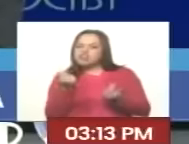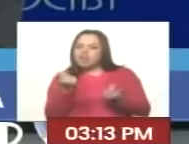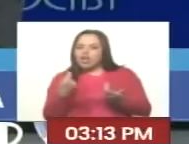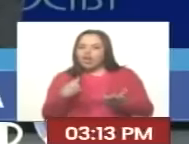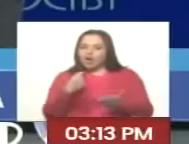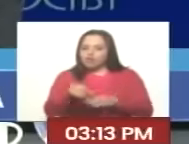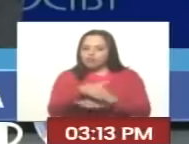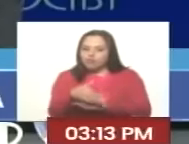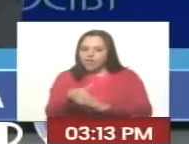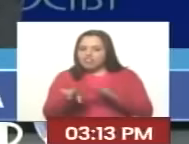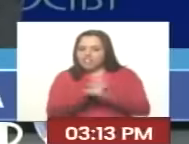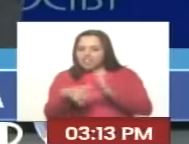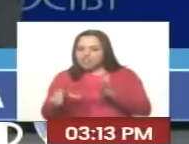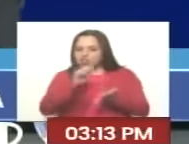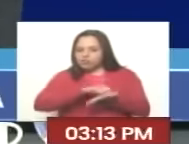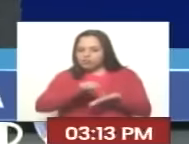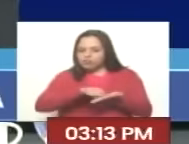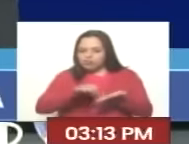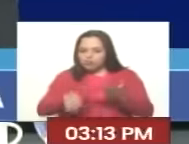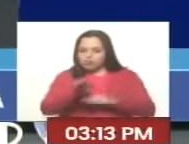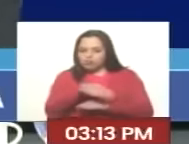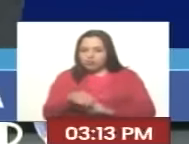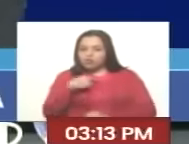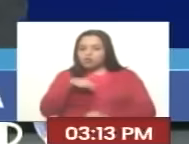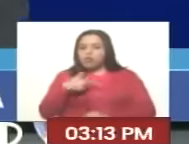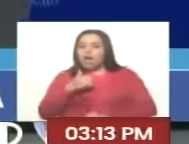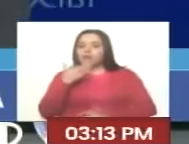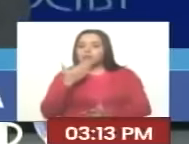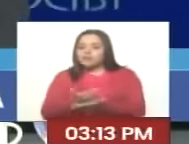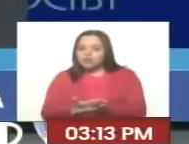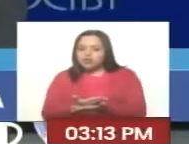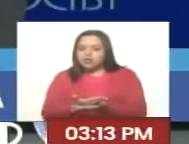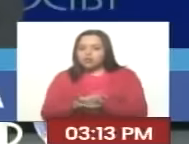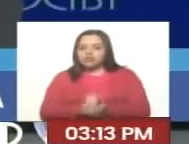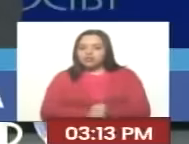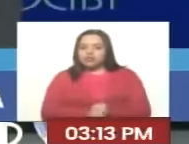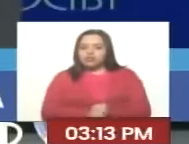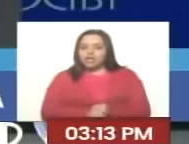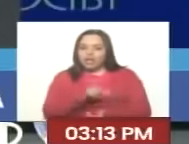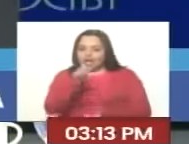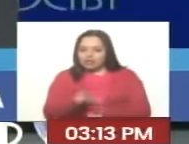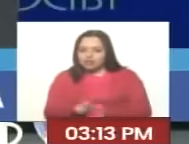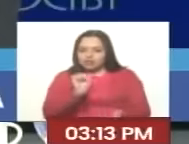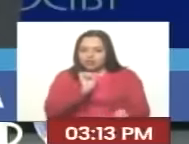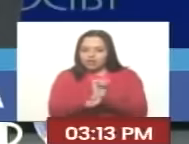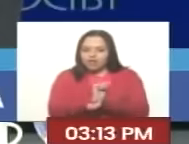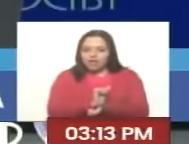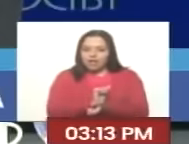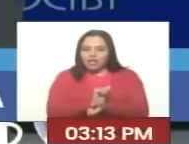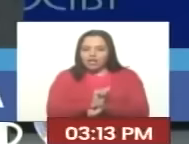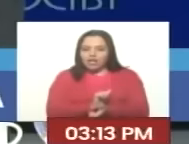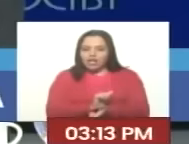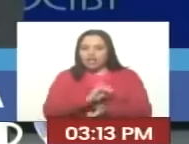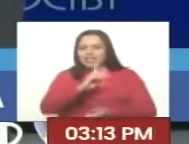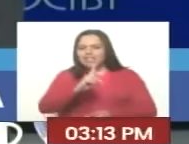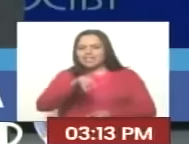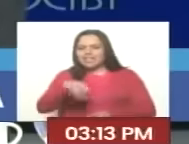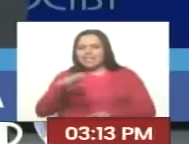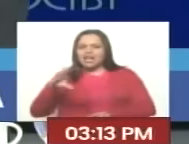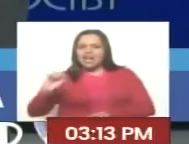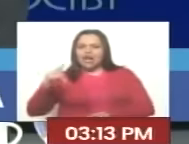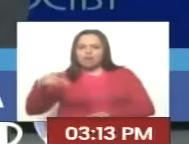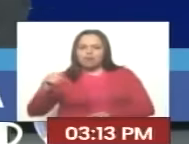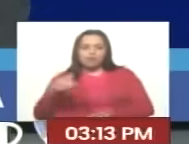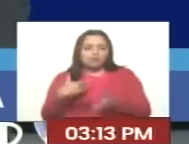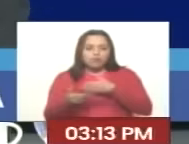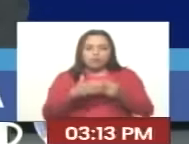los derechos de autor. Nosotros hemos solicitado una orden de aprehensión contra Leandro Áñez, alias Capo. Él dirá lo que diga en Instagram.